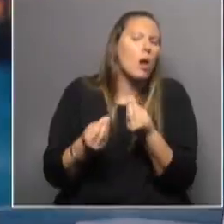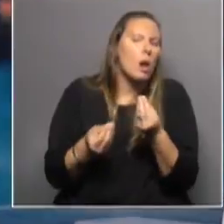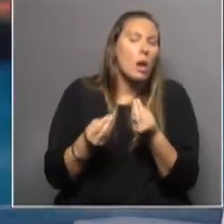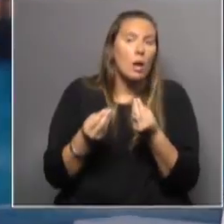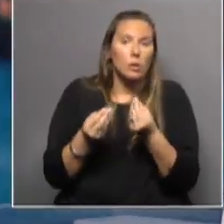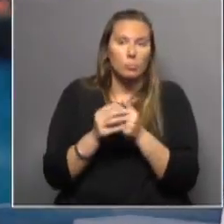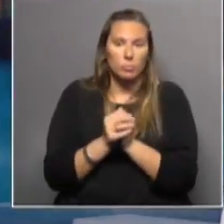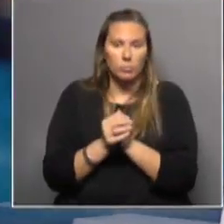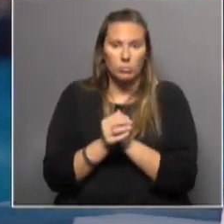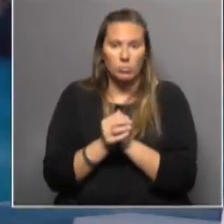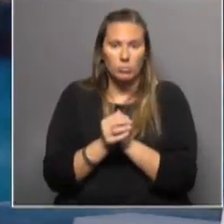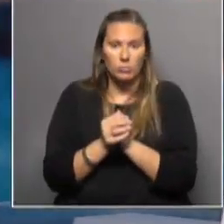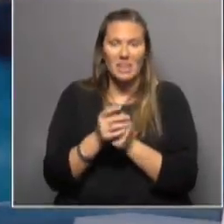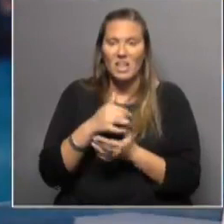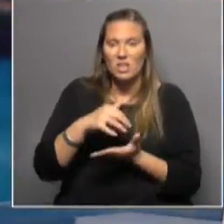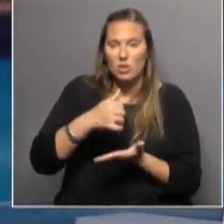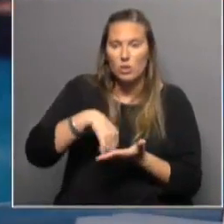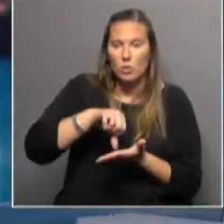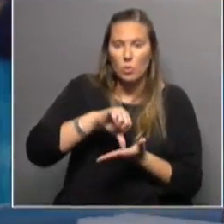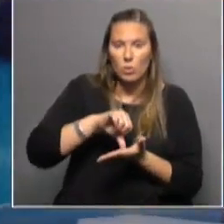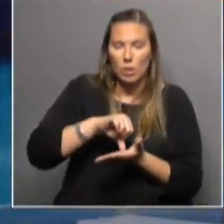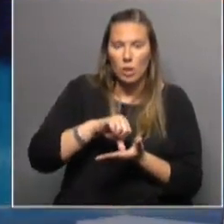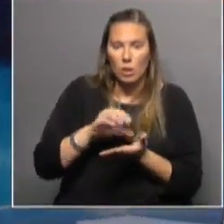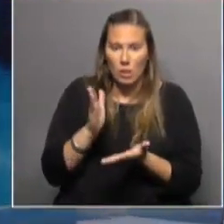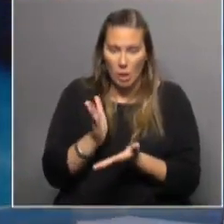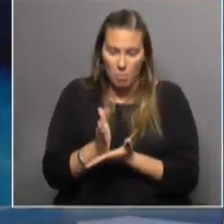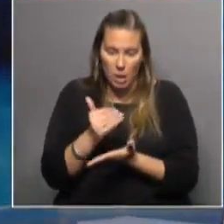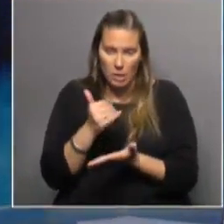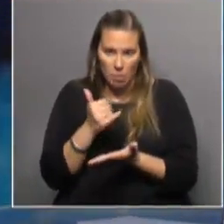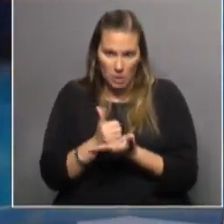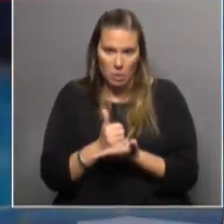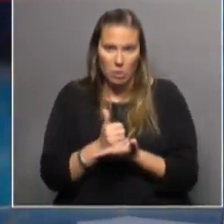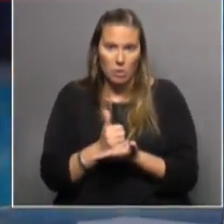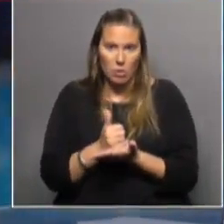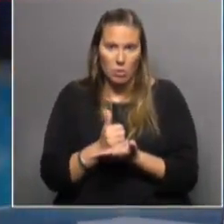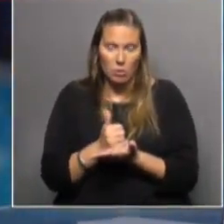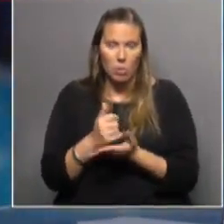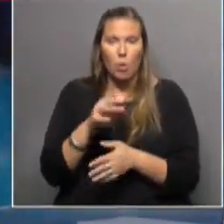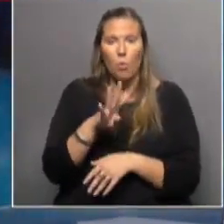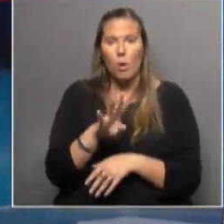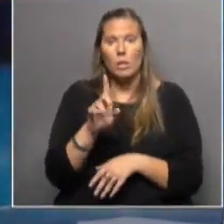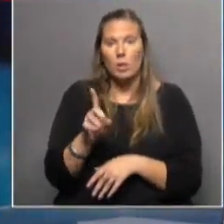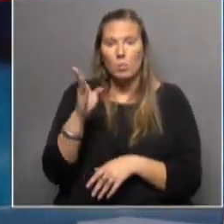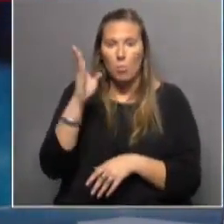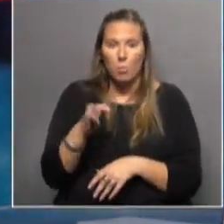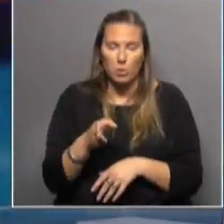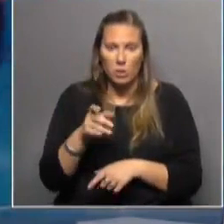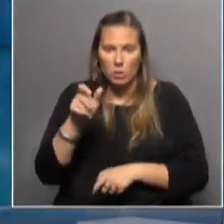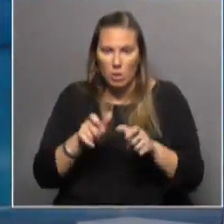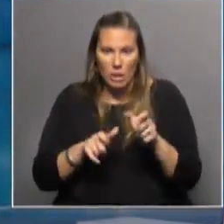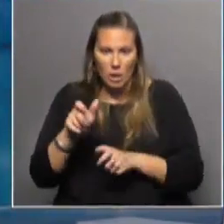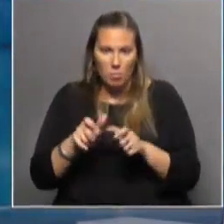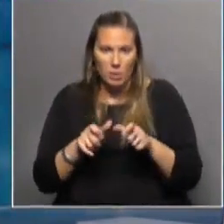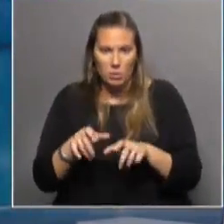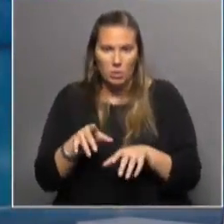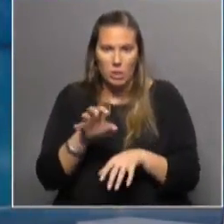una ciudad que concentra un departamento perdón que concentra el 41% de la población del país